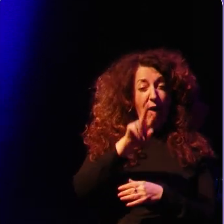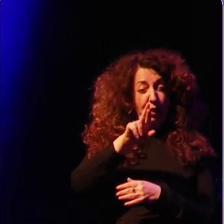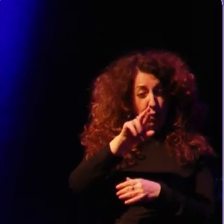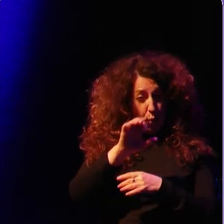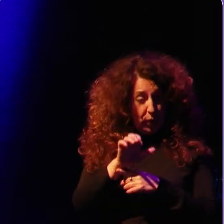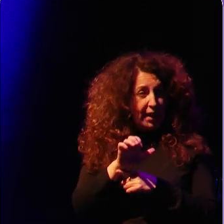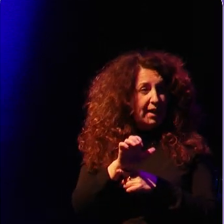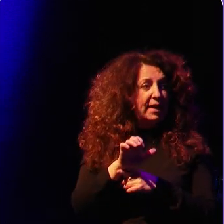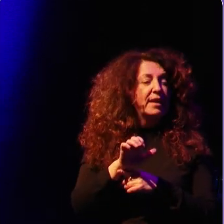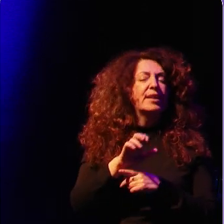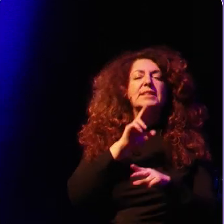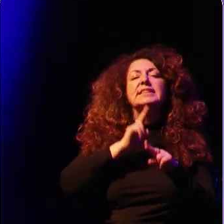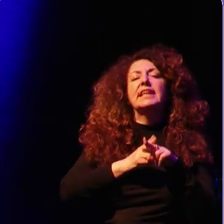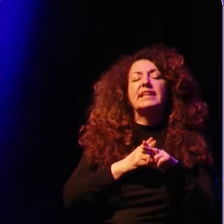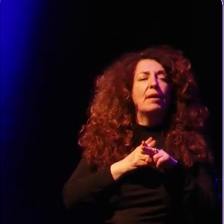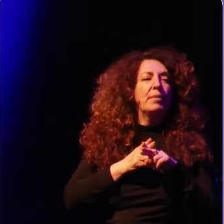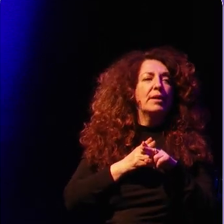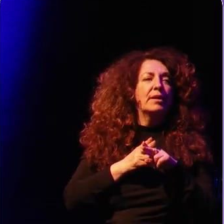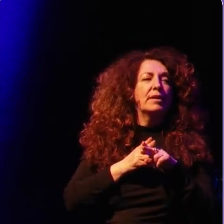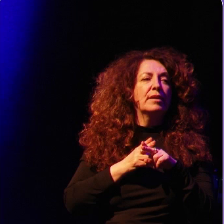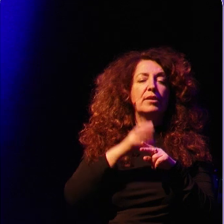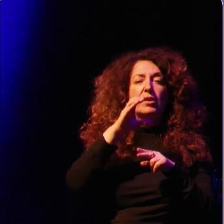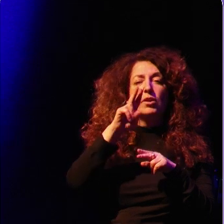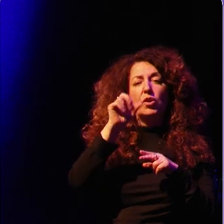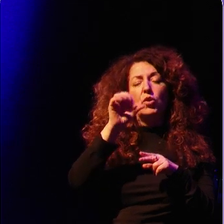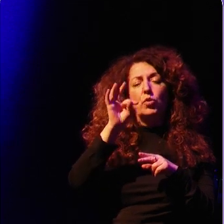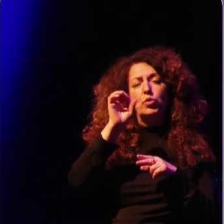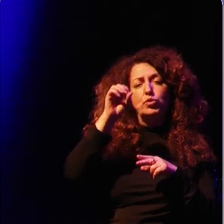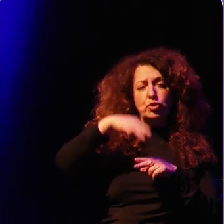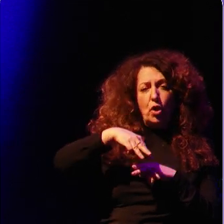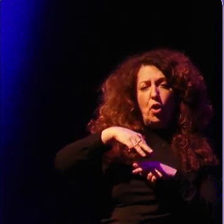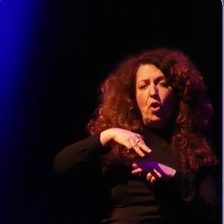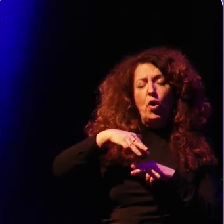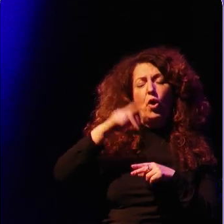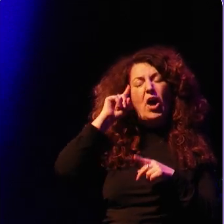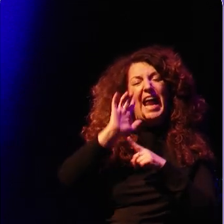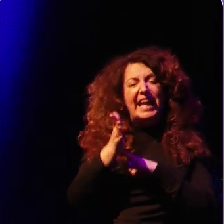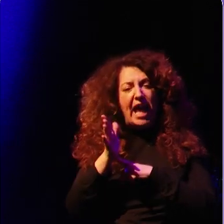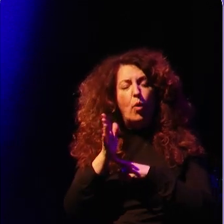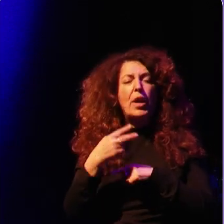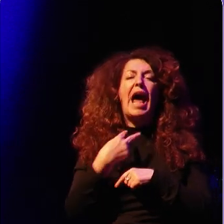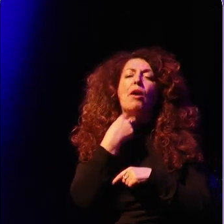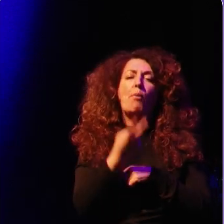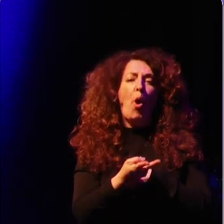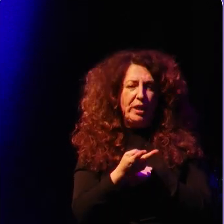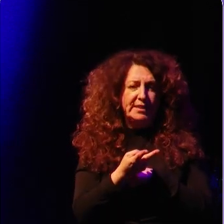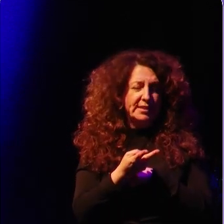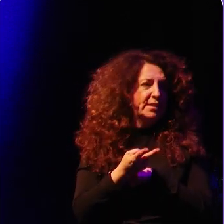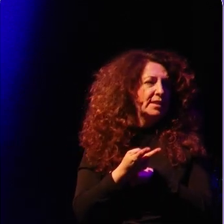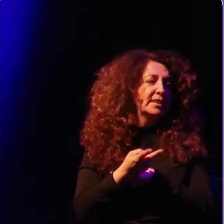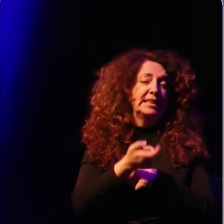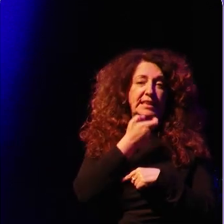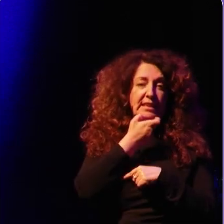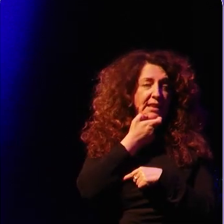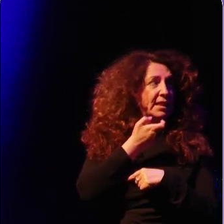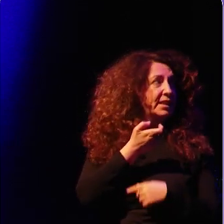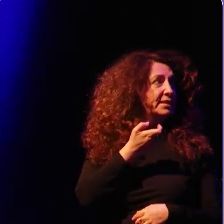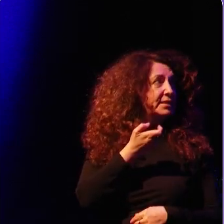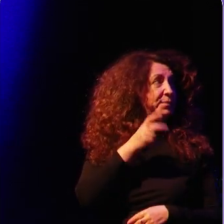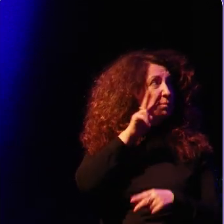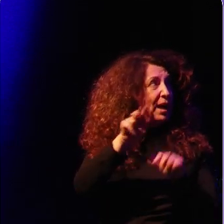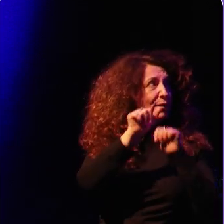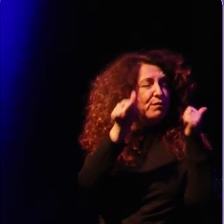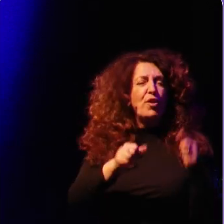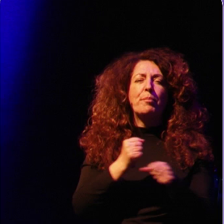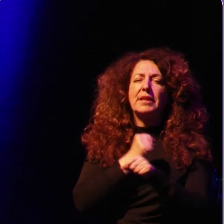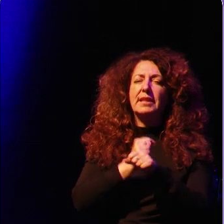se llama básicamente, se llama Custom Neural Voice, y la forma en que trabaja es lo que estáis viendo